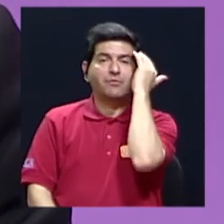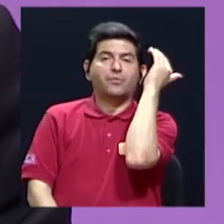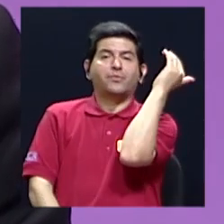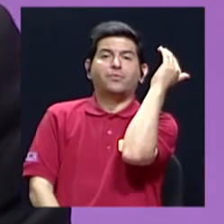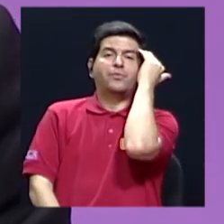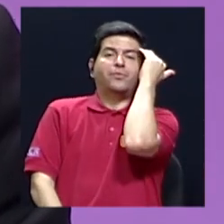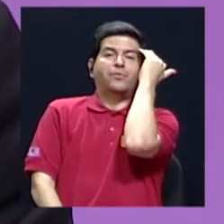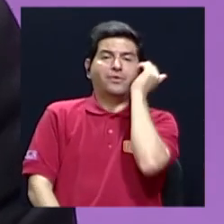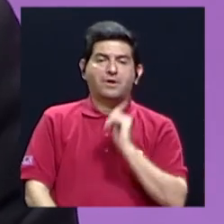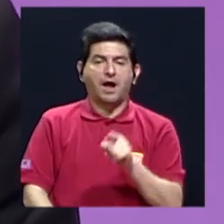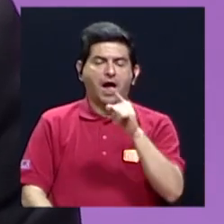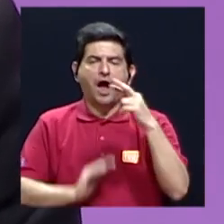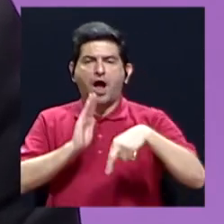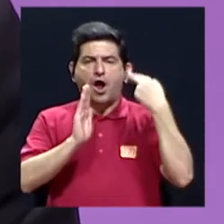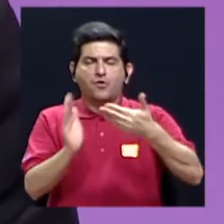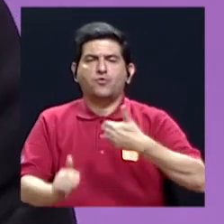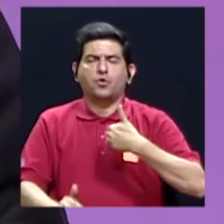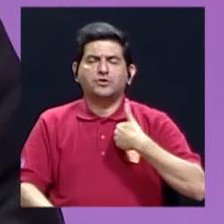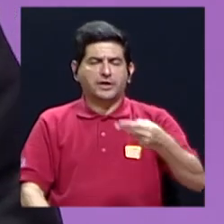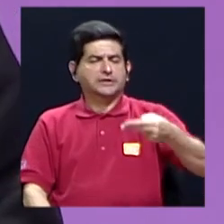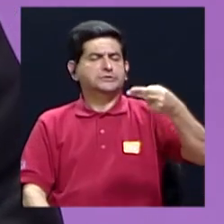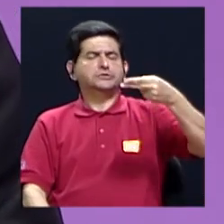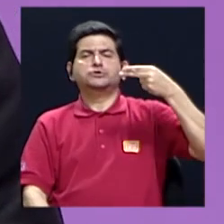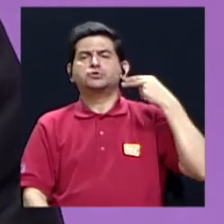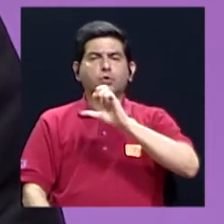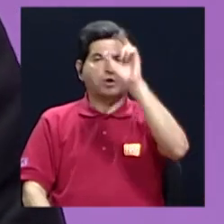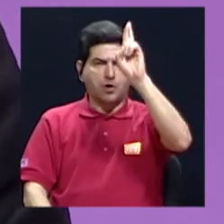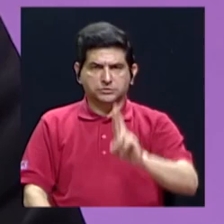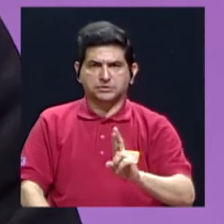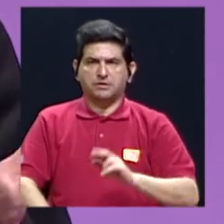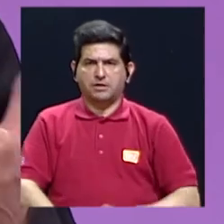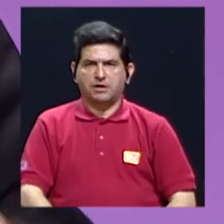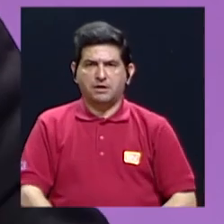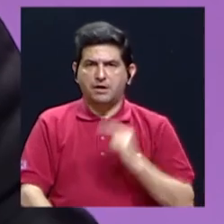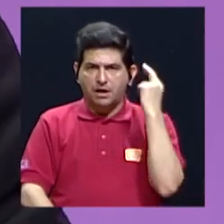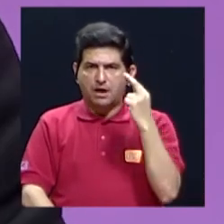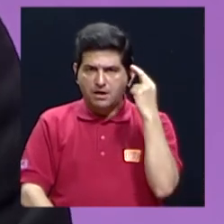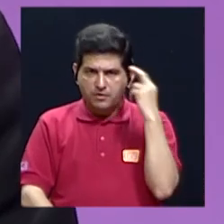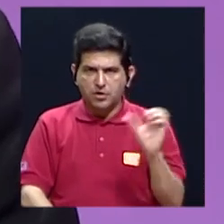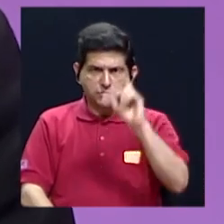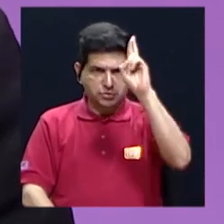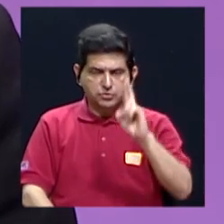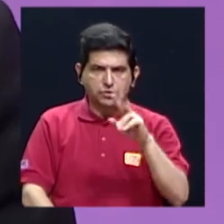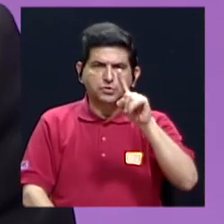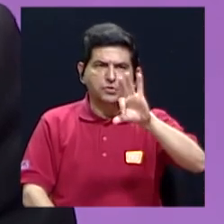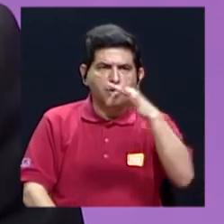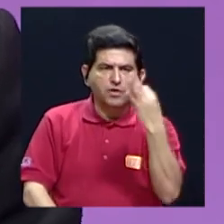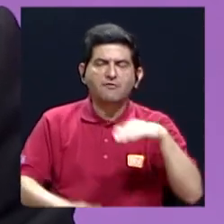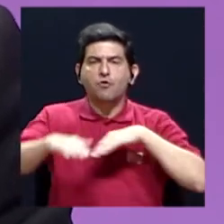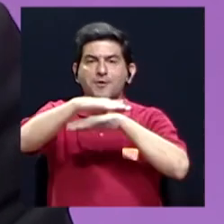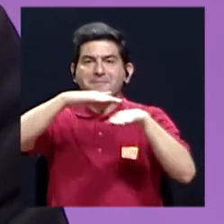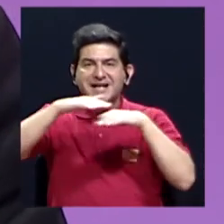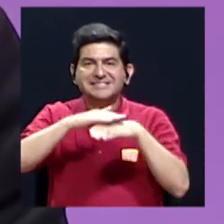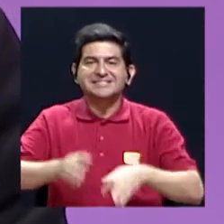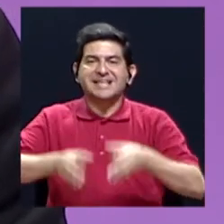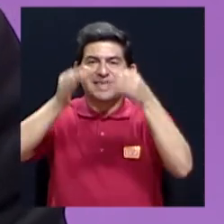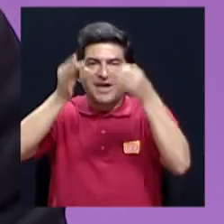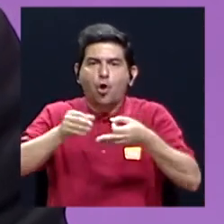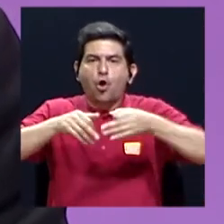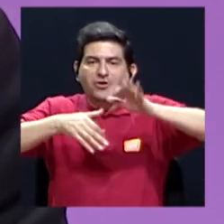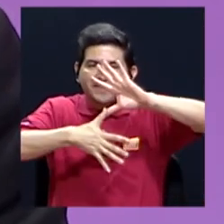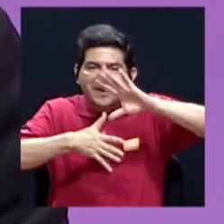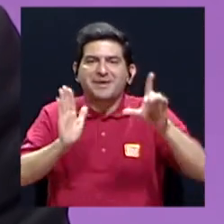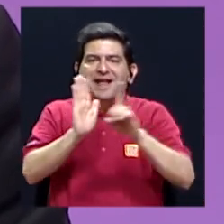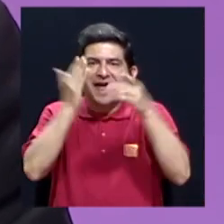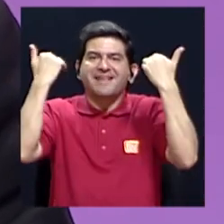conciencia del papel que ha jugado históricamente Costa Rica. Por algo Costa Rica, digamos, en alguna medida es la sede de la Corte Interamericana